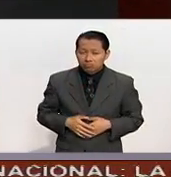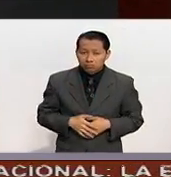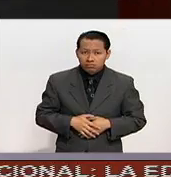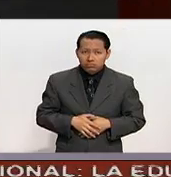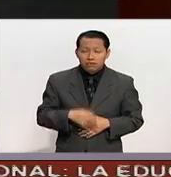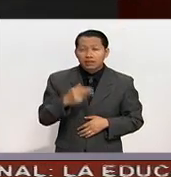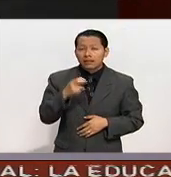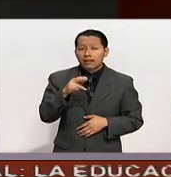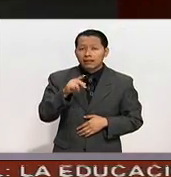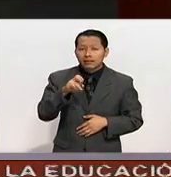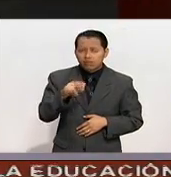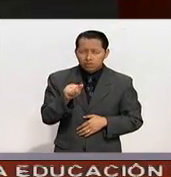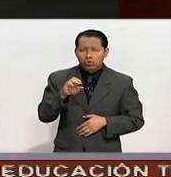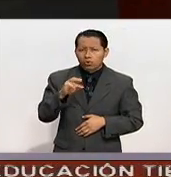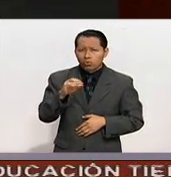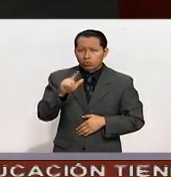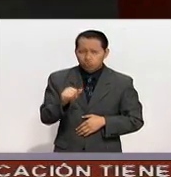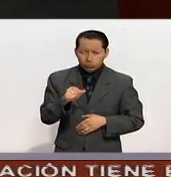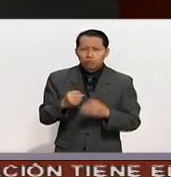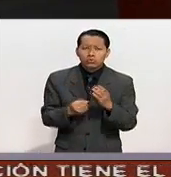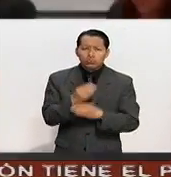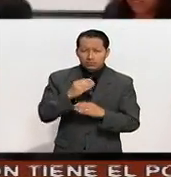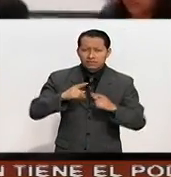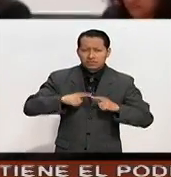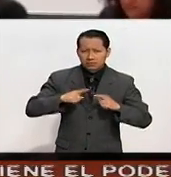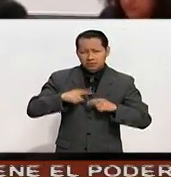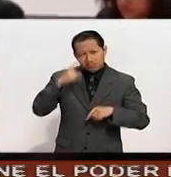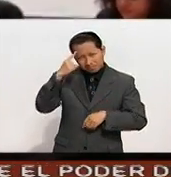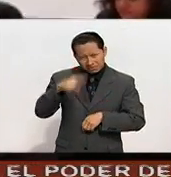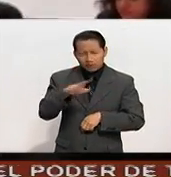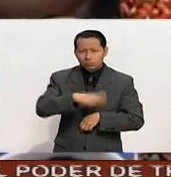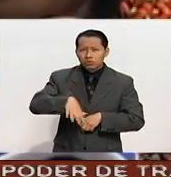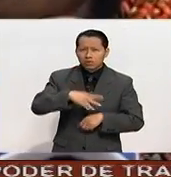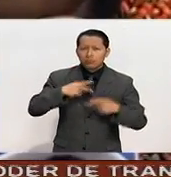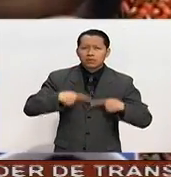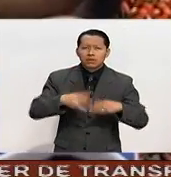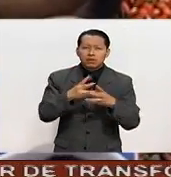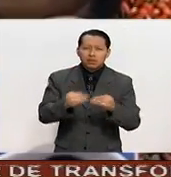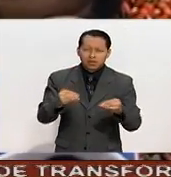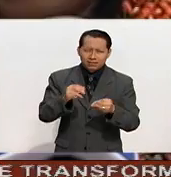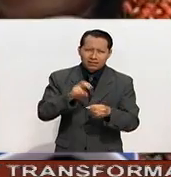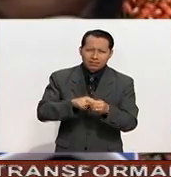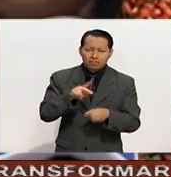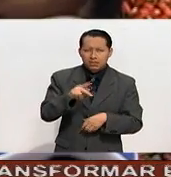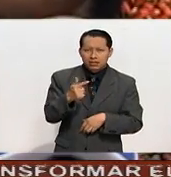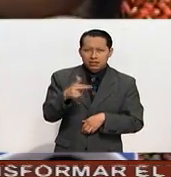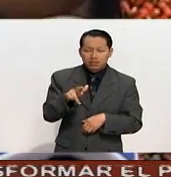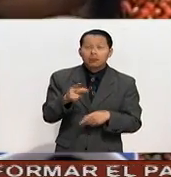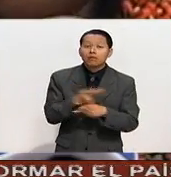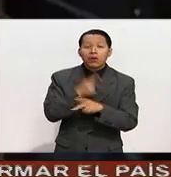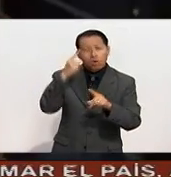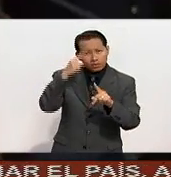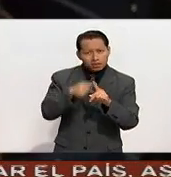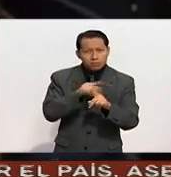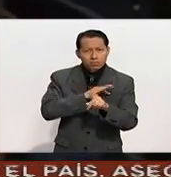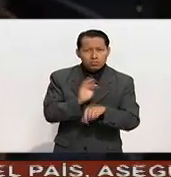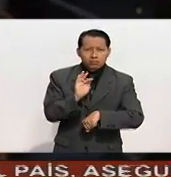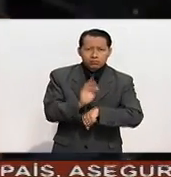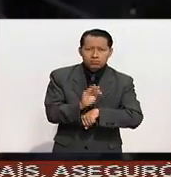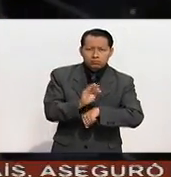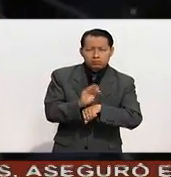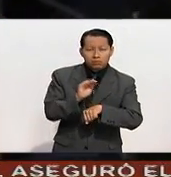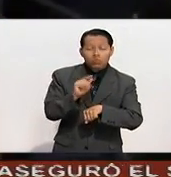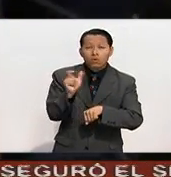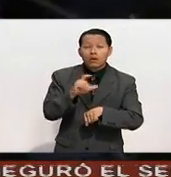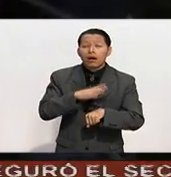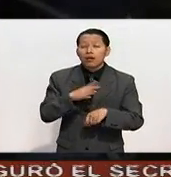Erendira Cruz Villegas fue nombrada fiscal especializada de búsqueda de personas desaparecidas de la PGR. Su objetivo será fortalecer la localización